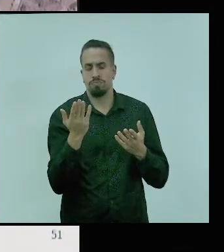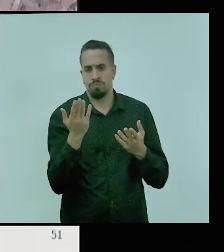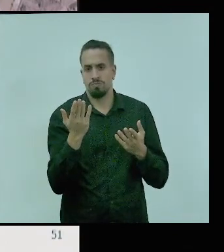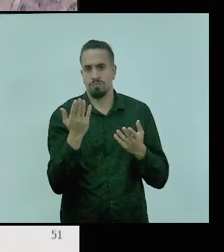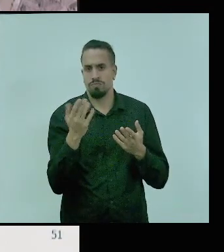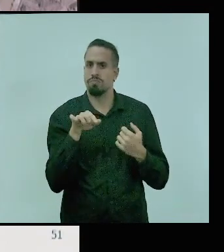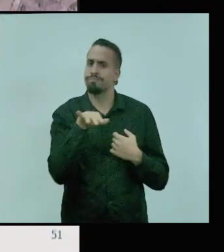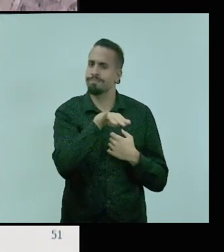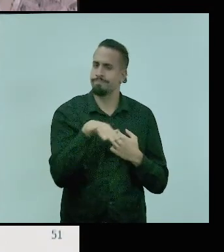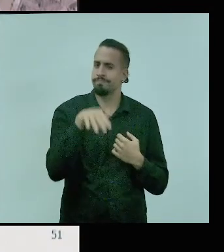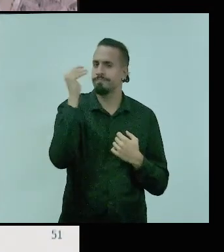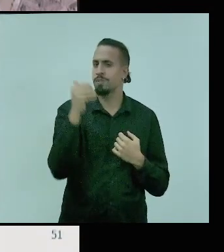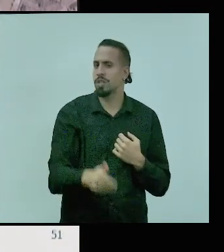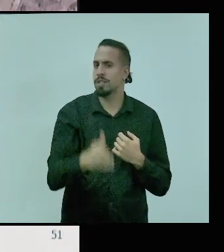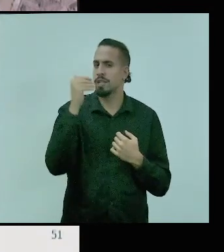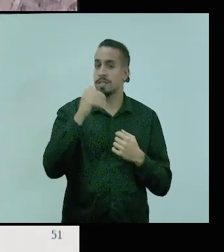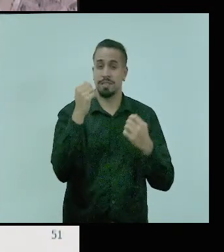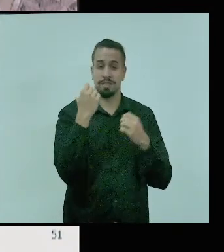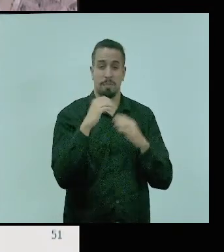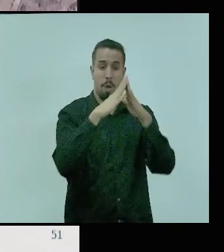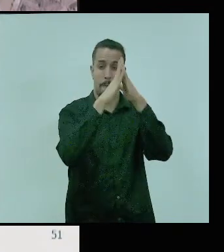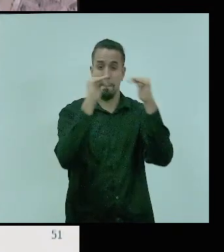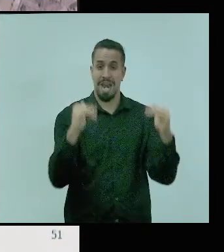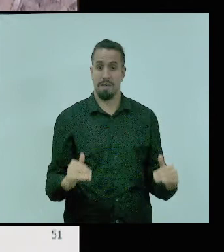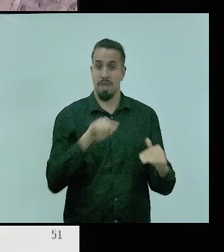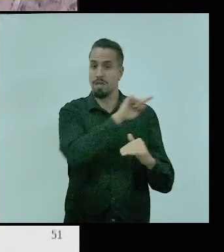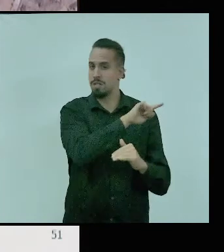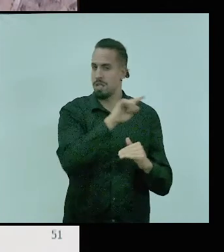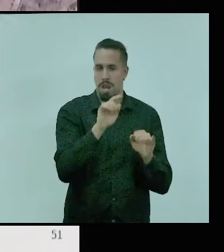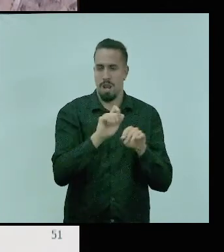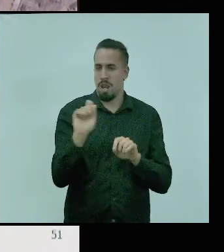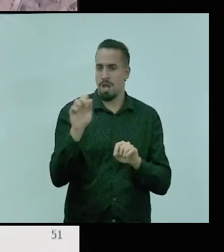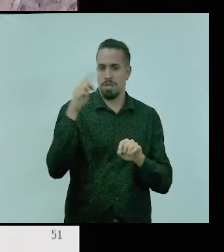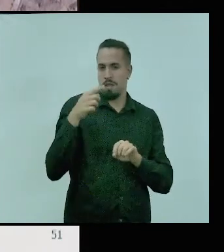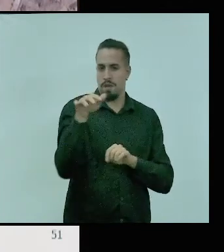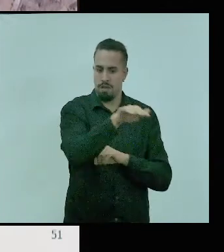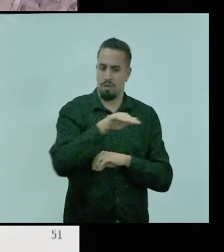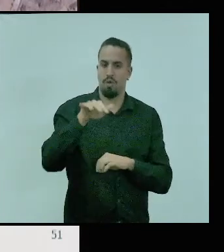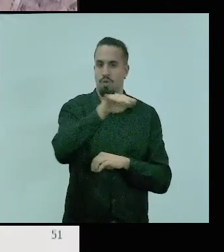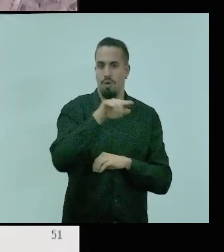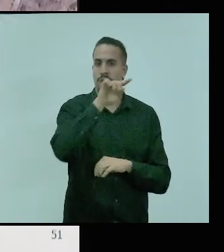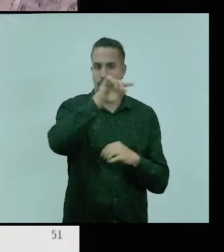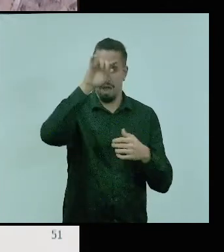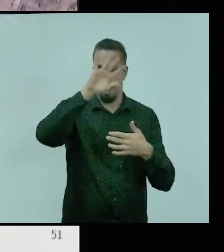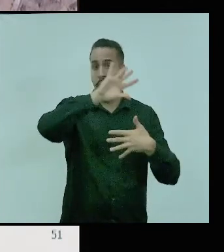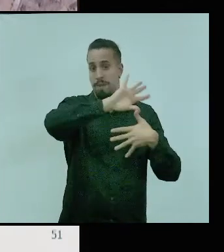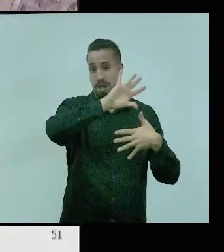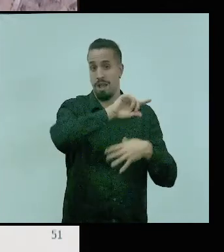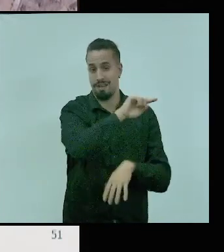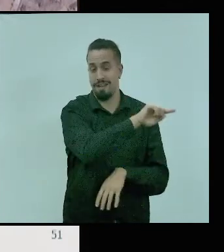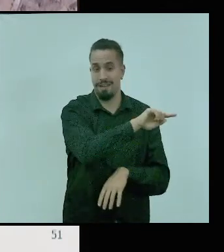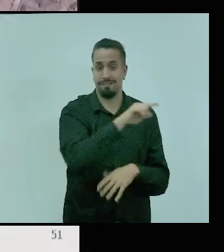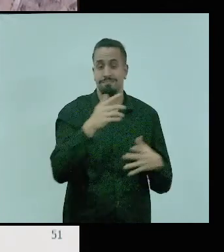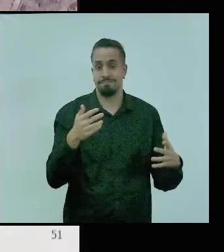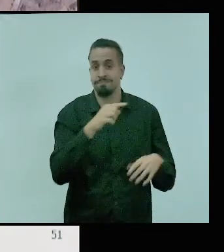bastante importante, con las mayores pirámides que hay en extensión en la zona americana, en los